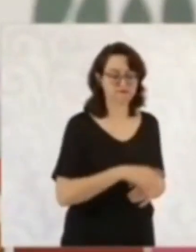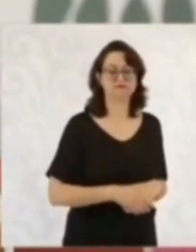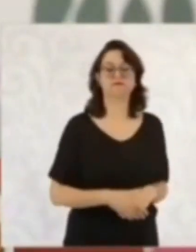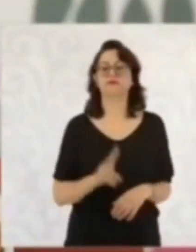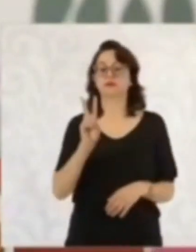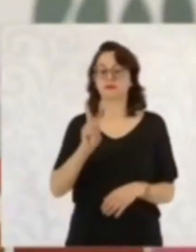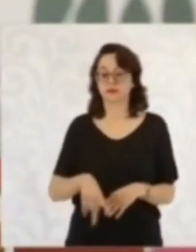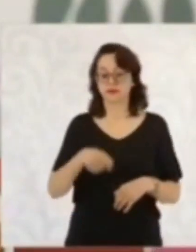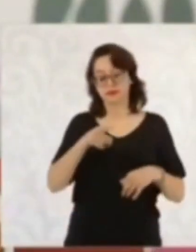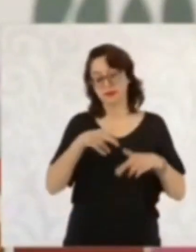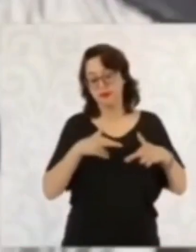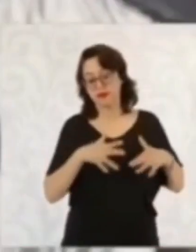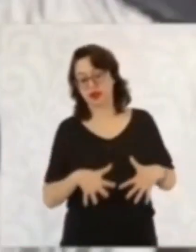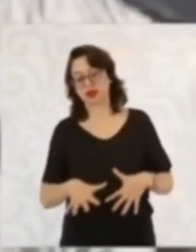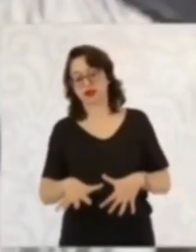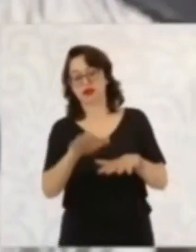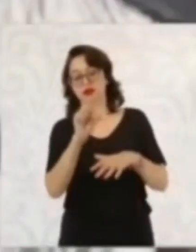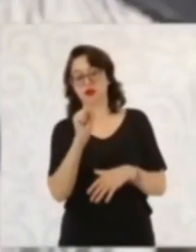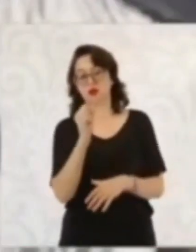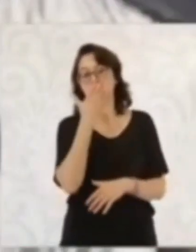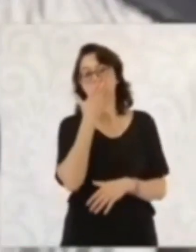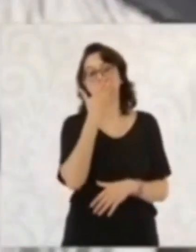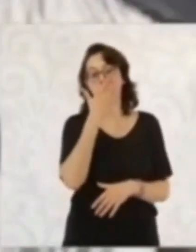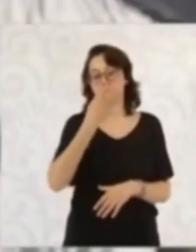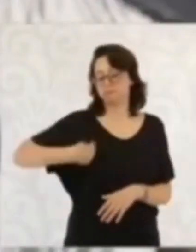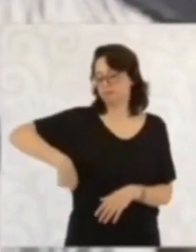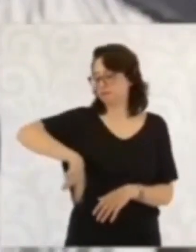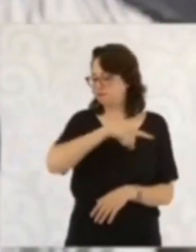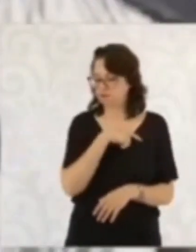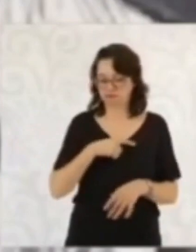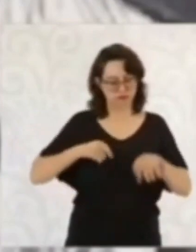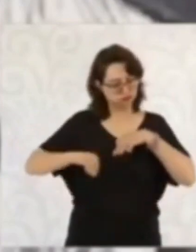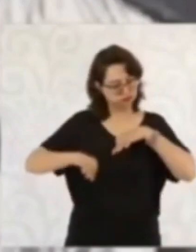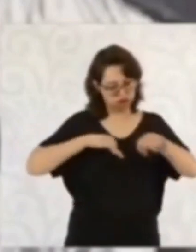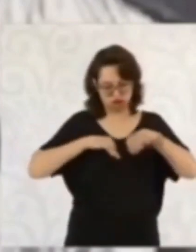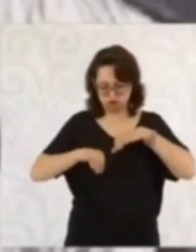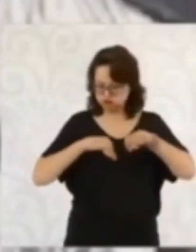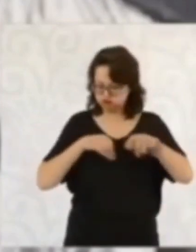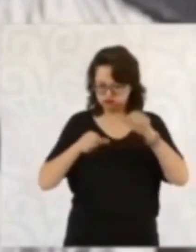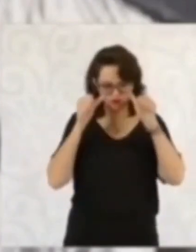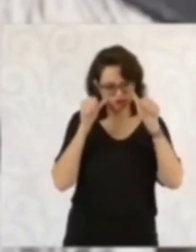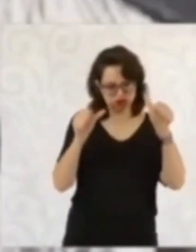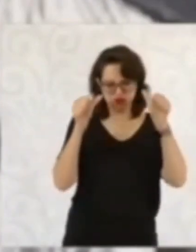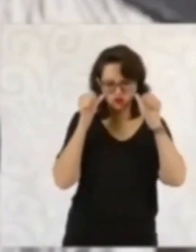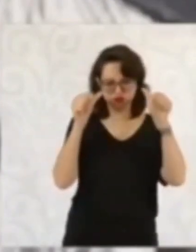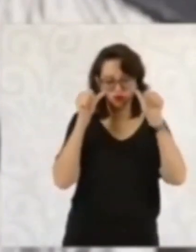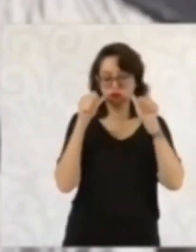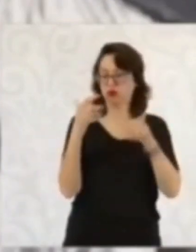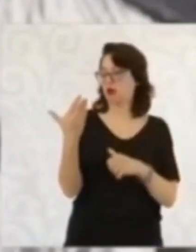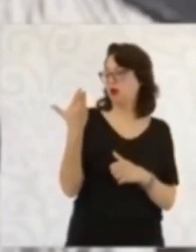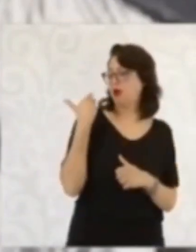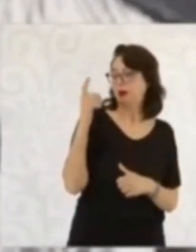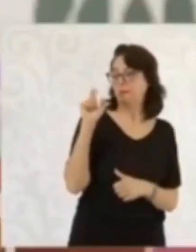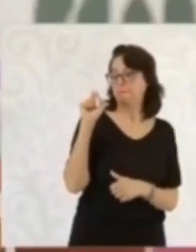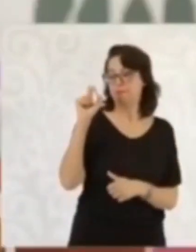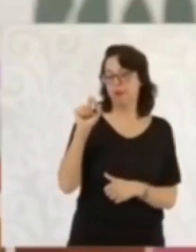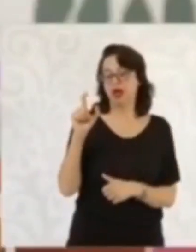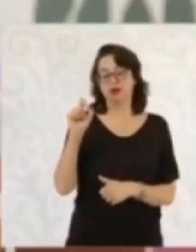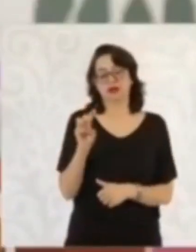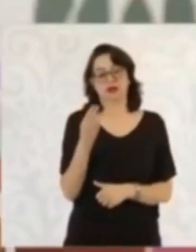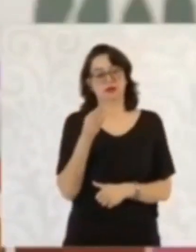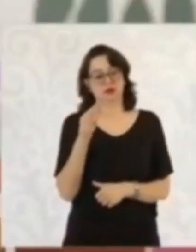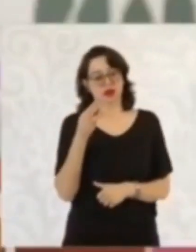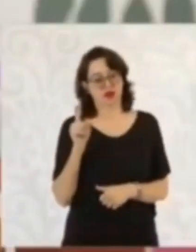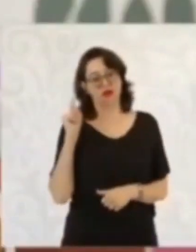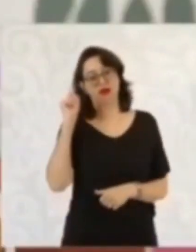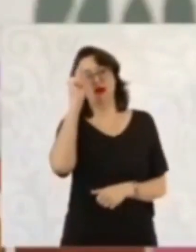dedicación en el río Sonora. Hemos ido ya, la última reunión la tuvimos el 20 de mayo, allá en Hermosillo, con el gobernador